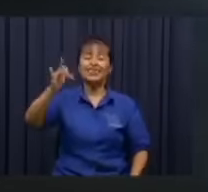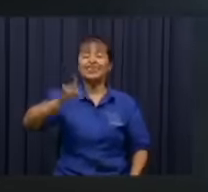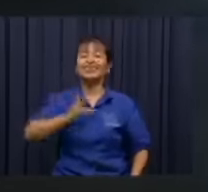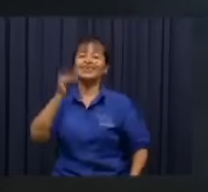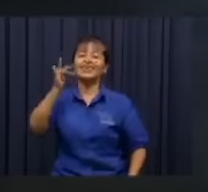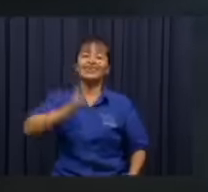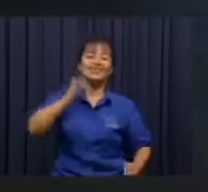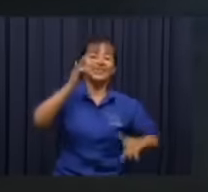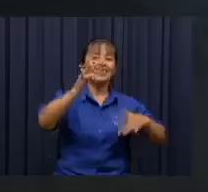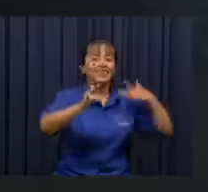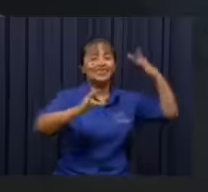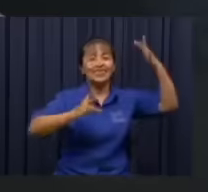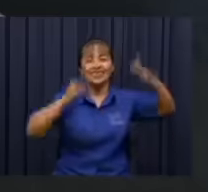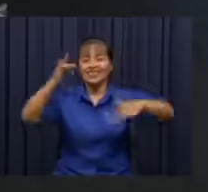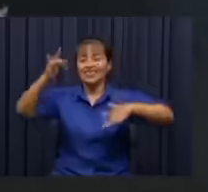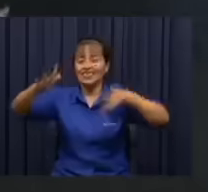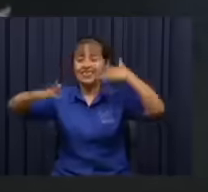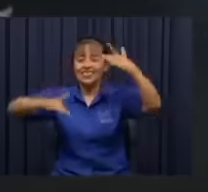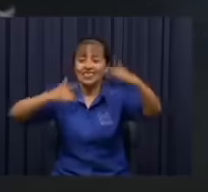Lo puedo yo sentir.